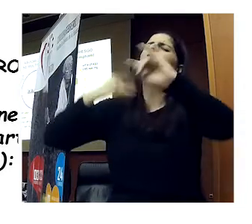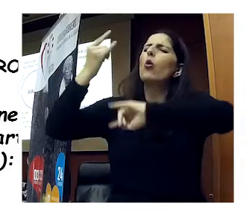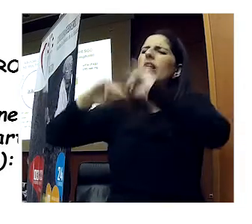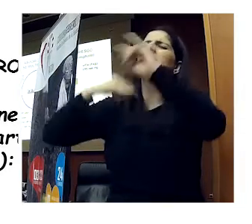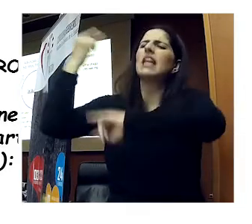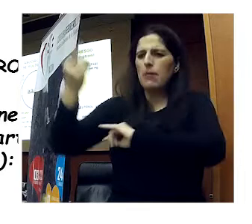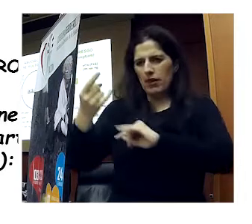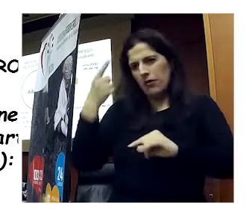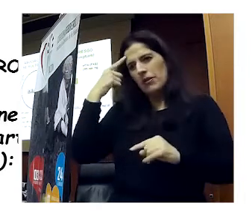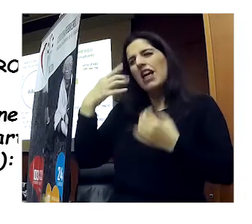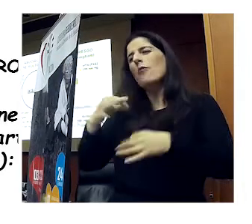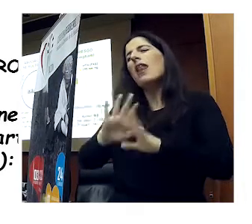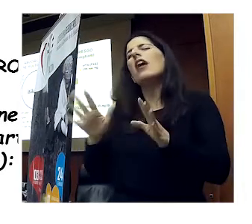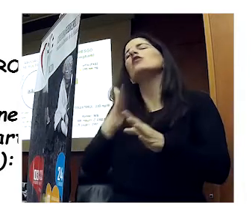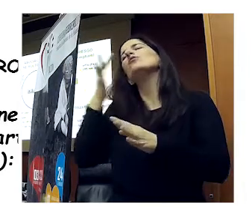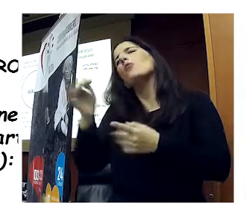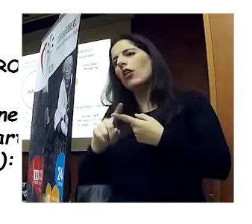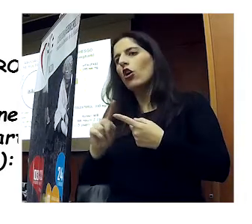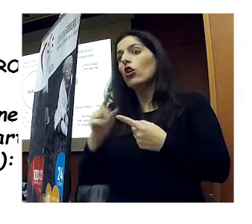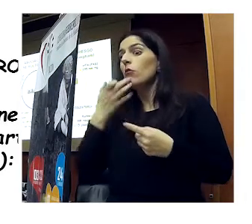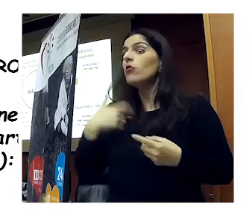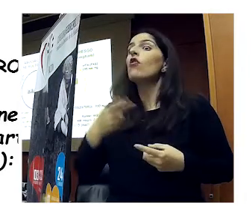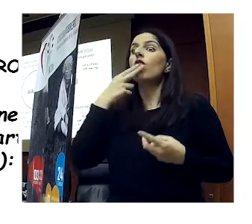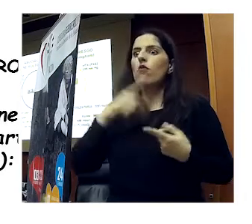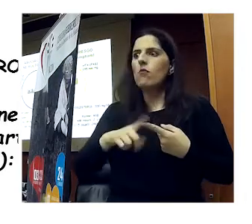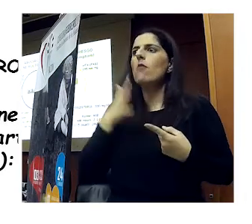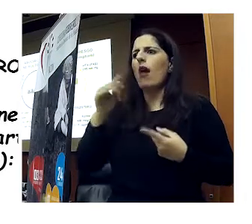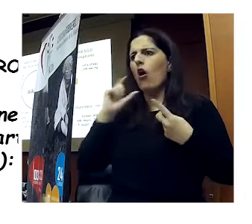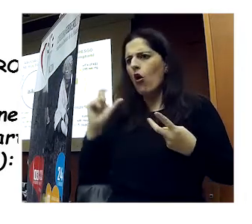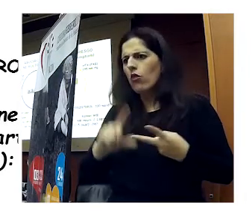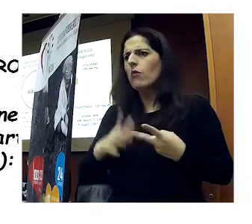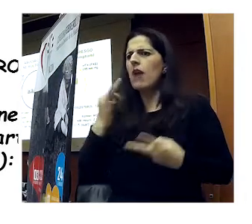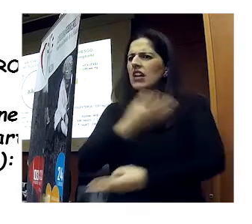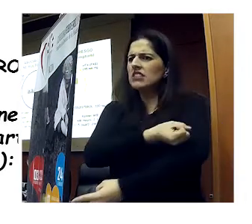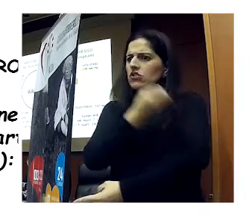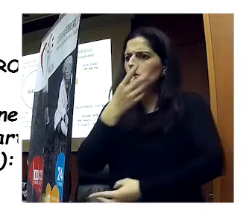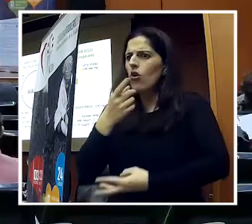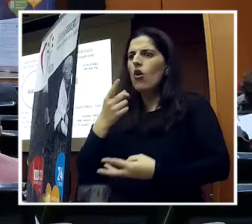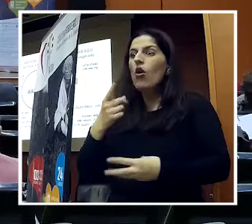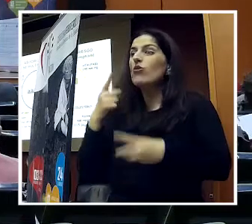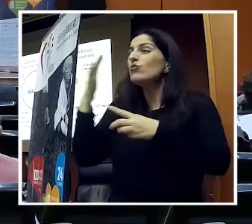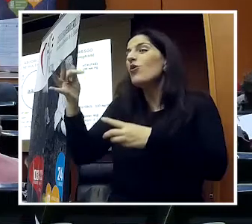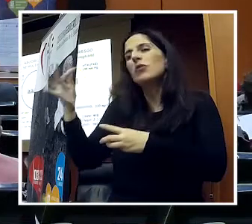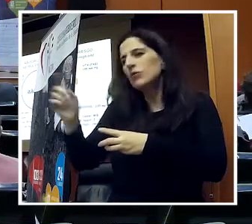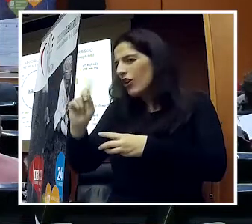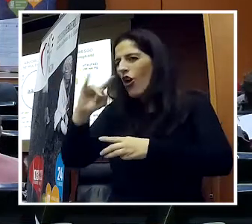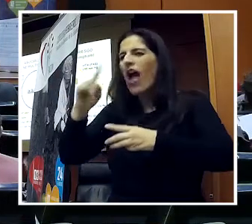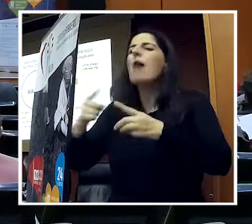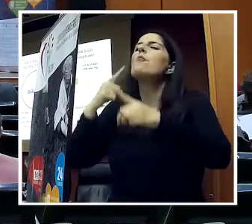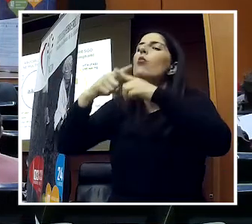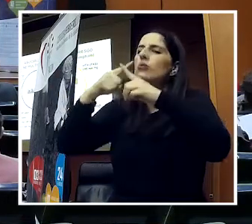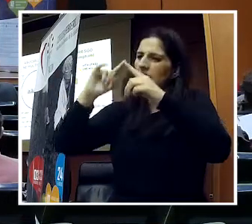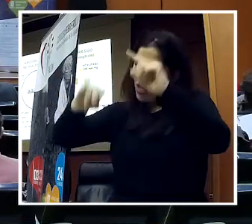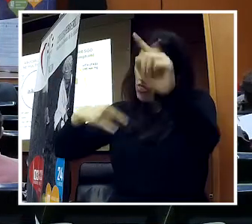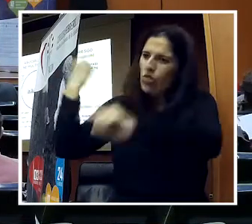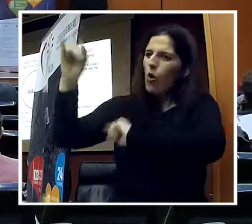ligero o moderado, pero además fuma, y además tiene una presión en el límite alto, o un estadio 1 de hipertensión, y además tiene una glucemia que ni